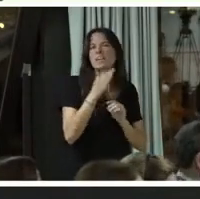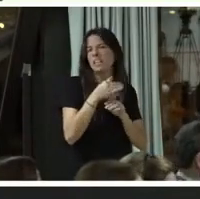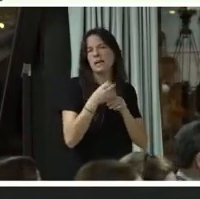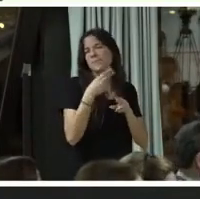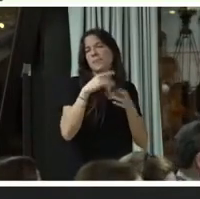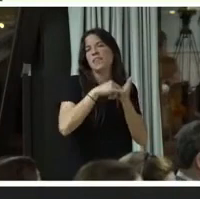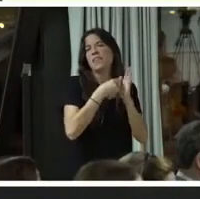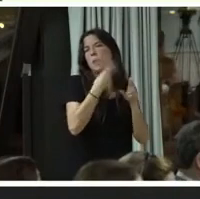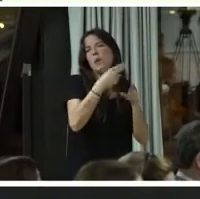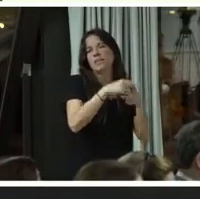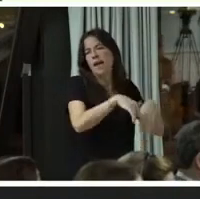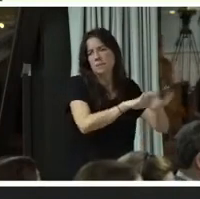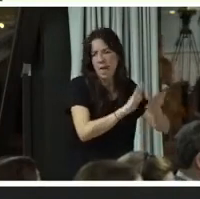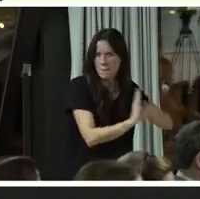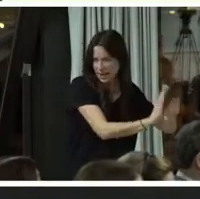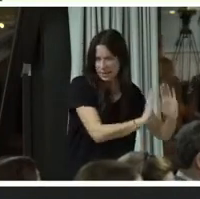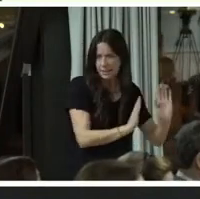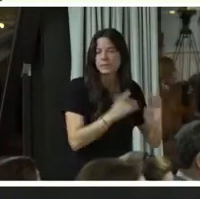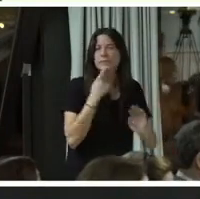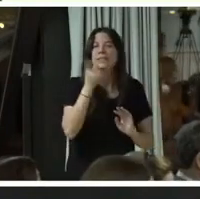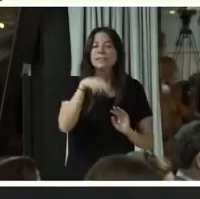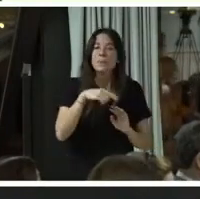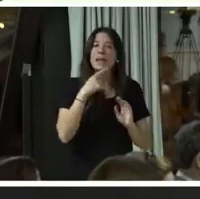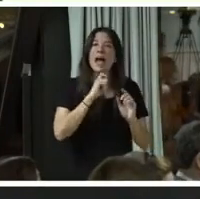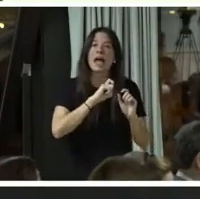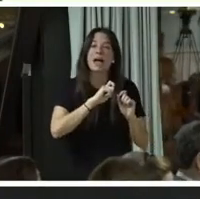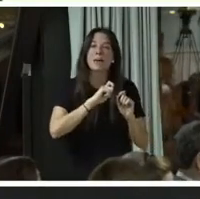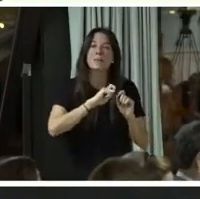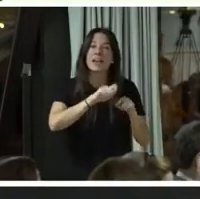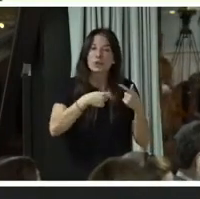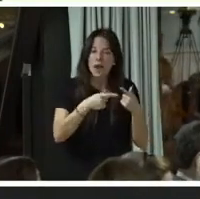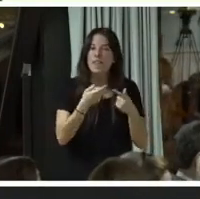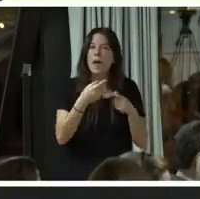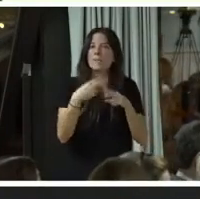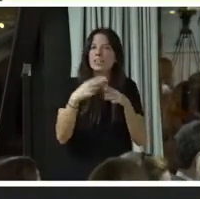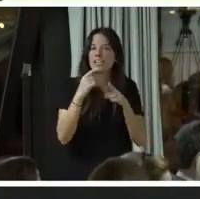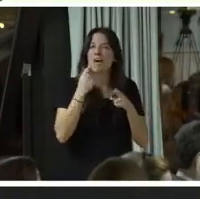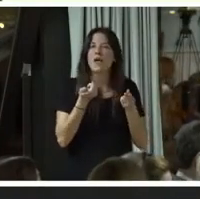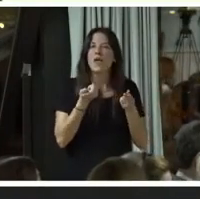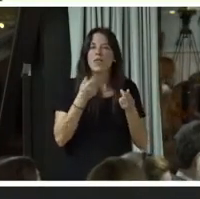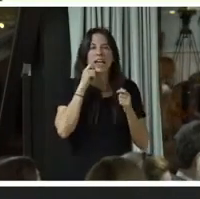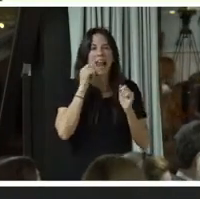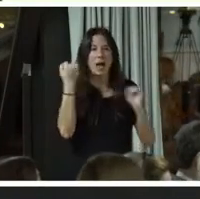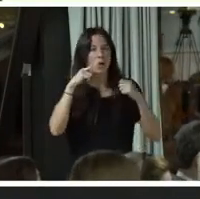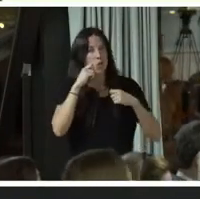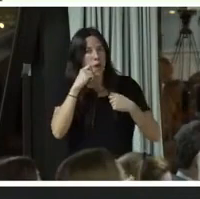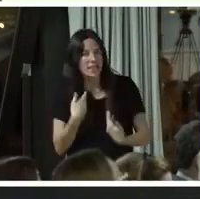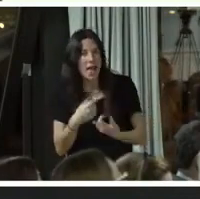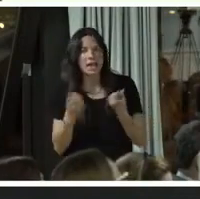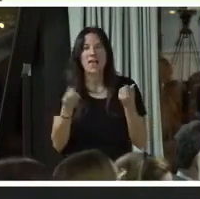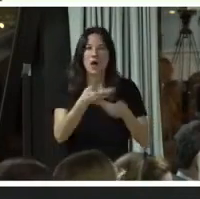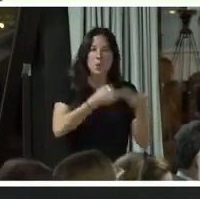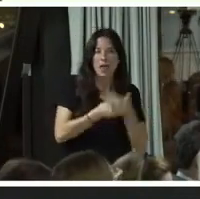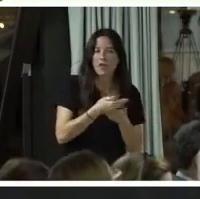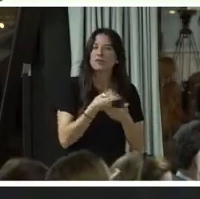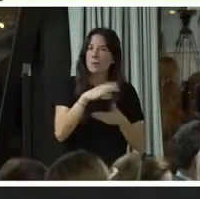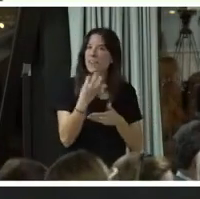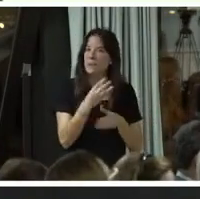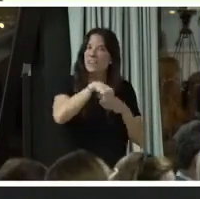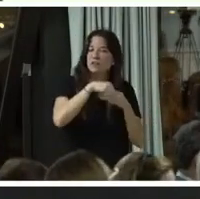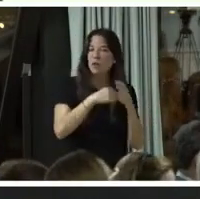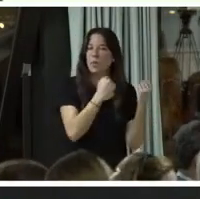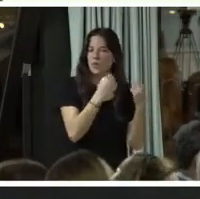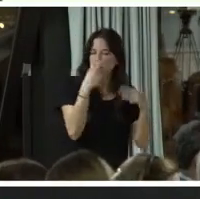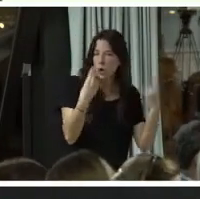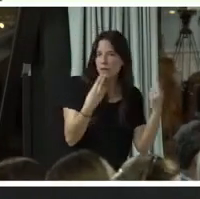Hay que reivindicar la naturaleza política lo decía antes de la acción humanitaria y de la cooperación desde los poderes públicos de algunas instituciones